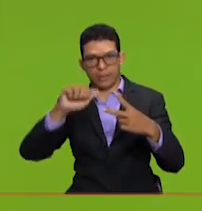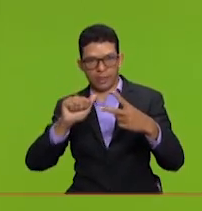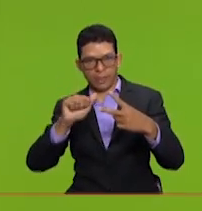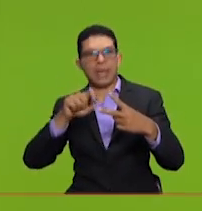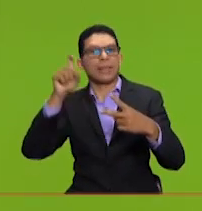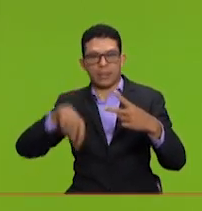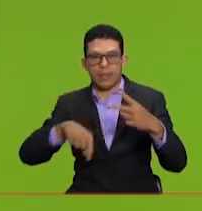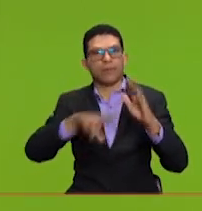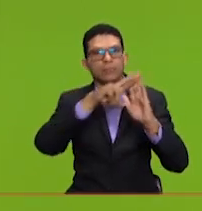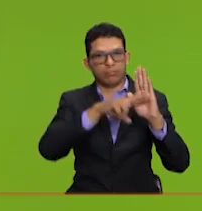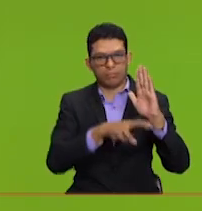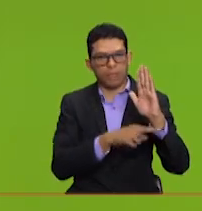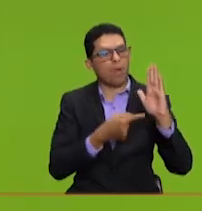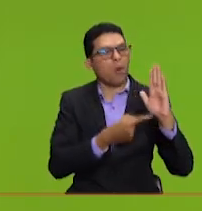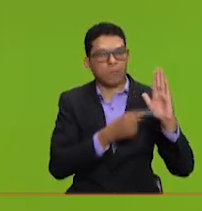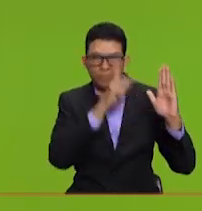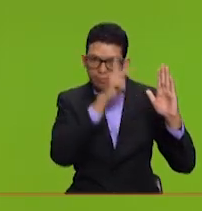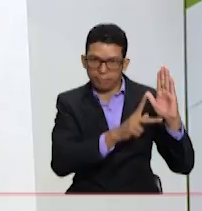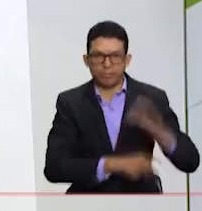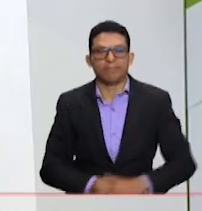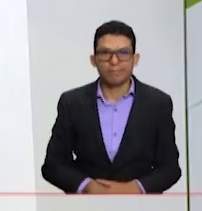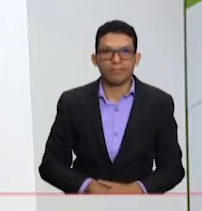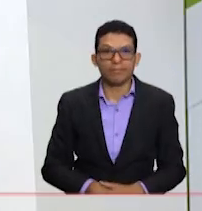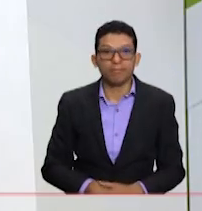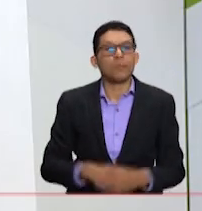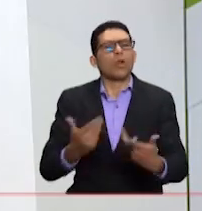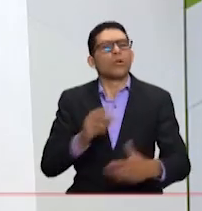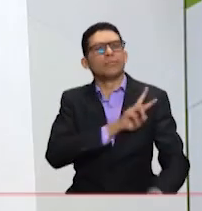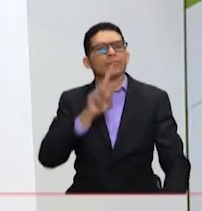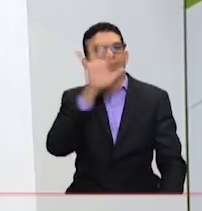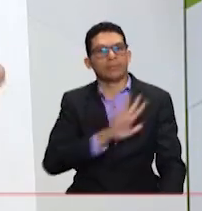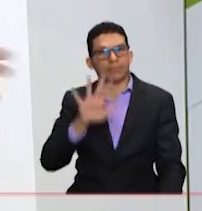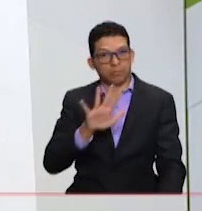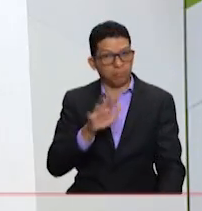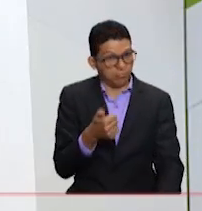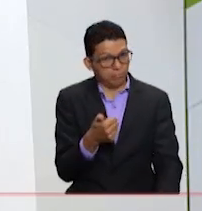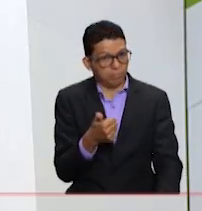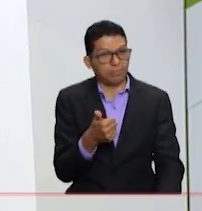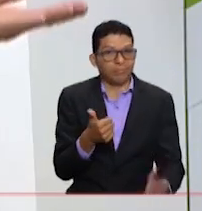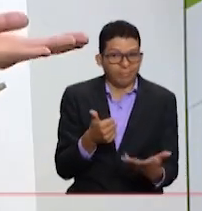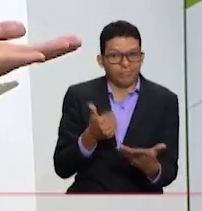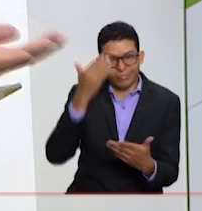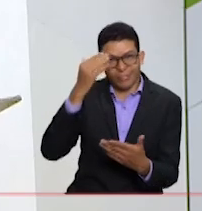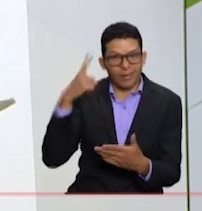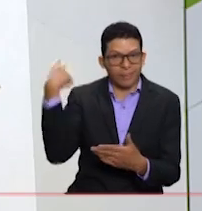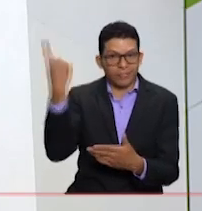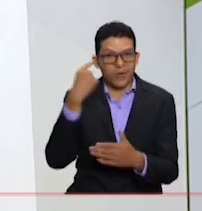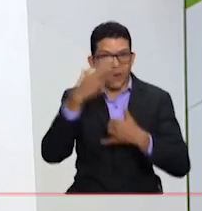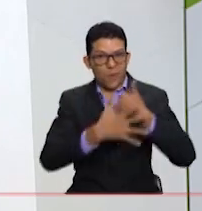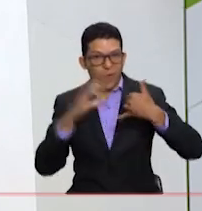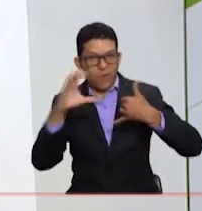deben salir con el salvoconducto único. Claro. ¿Y cómo está el Valle, digamos, en este programa, Mónica, frente a lo que se está haciendo en el